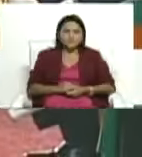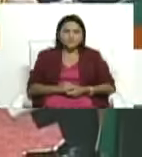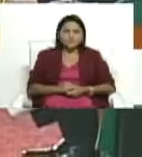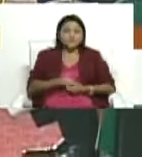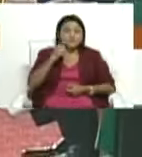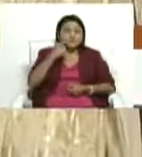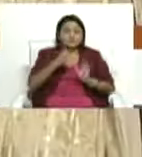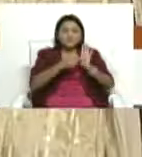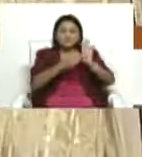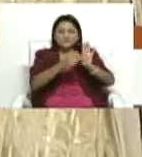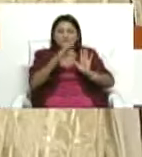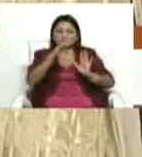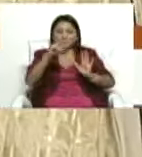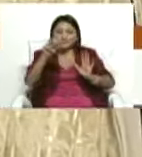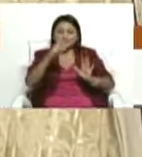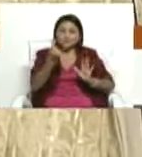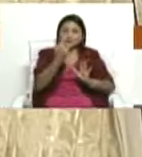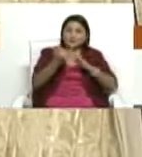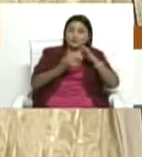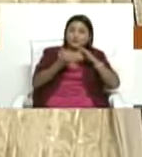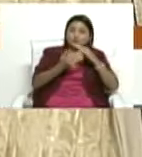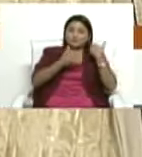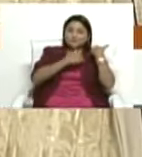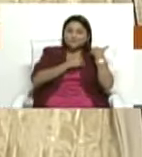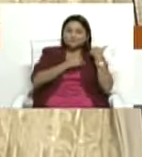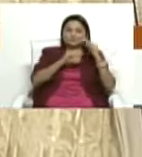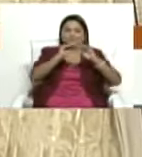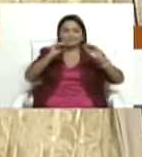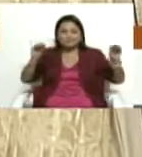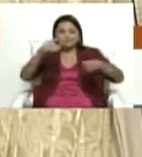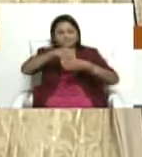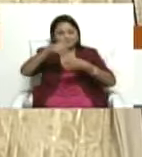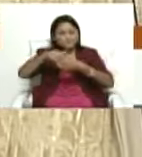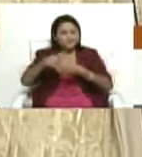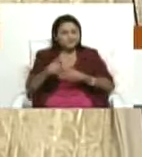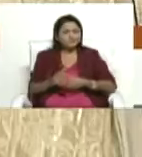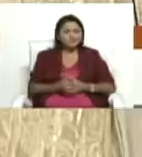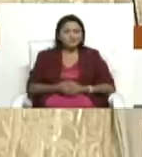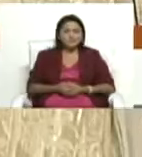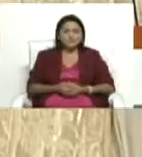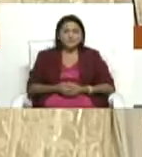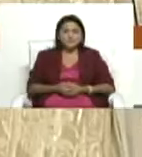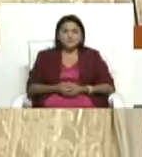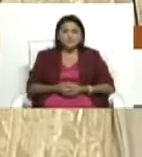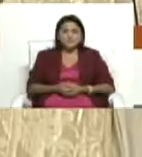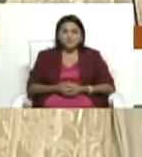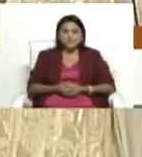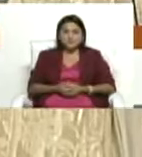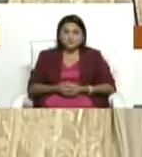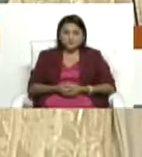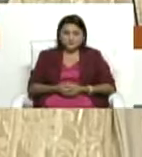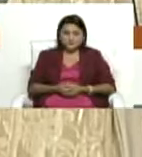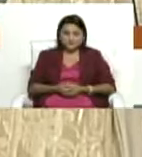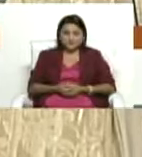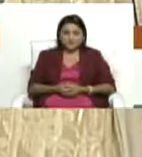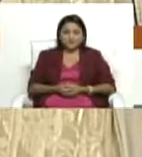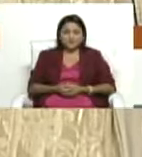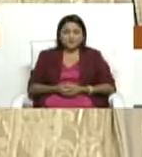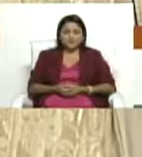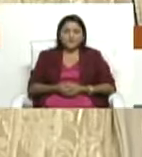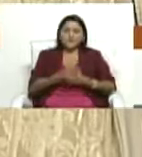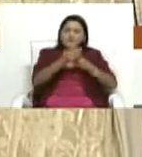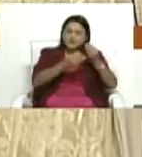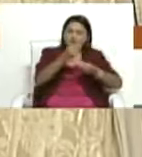según nuestra Constitución, que puede convocar eventos electorales de cualquier tipo y que puede elaborar el correspondiente